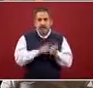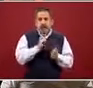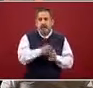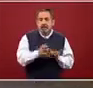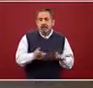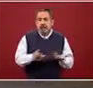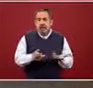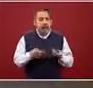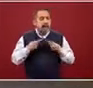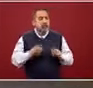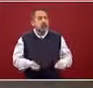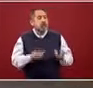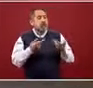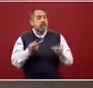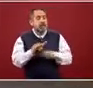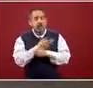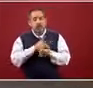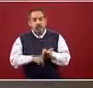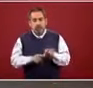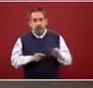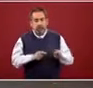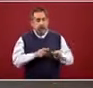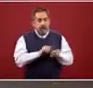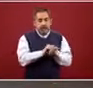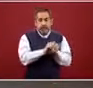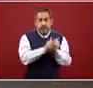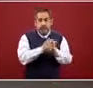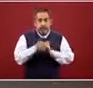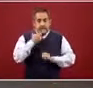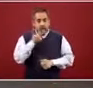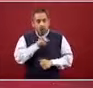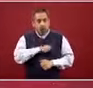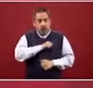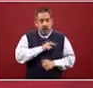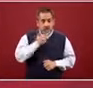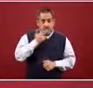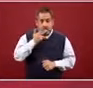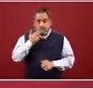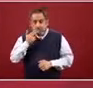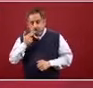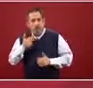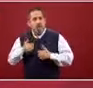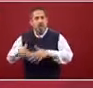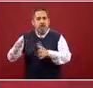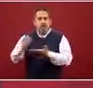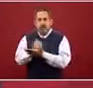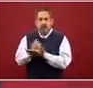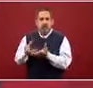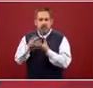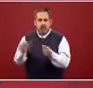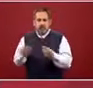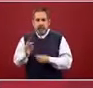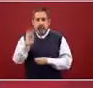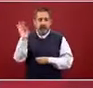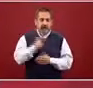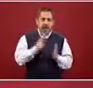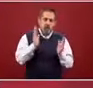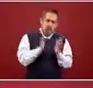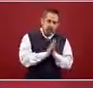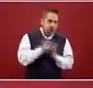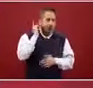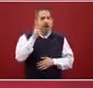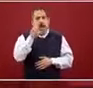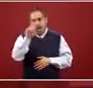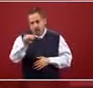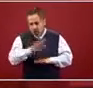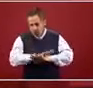seguimiento poblacional y conforme van evolucionando satisfactoriamente, pues serán dados de alta. Si tuvieran un desenlace desfavorable, que esperamos no sea